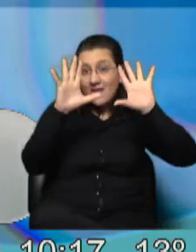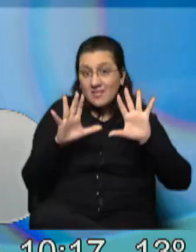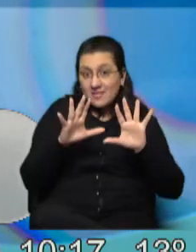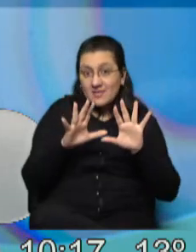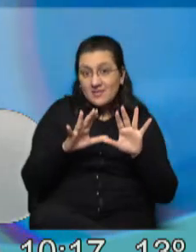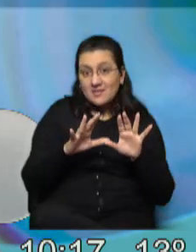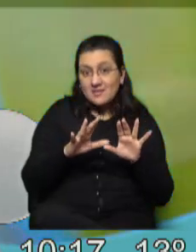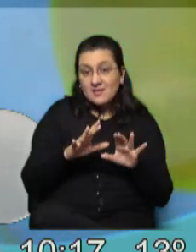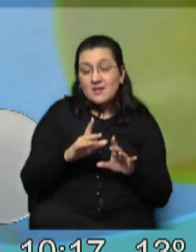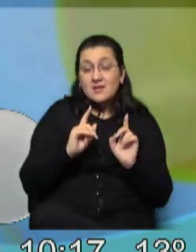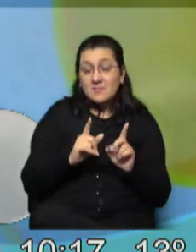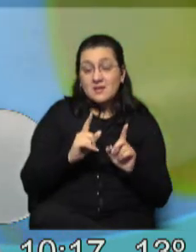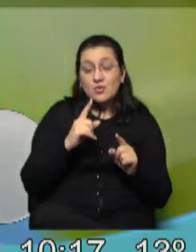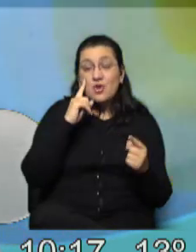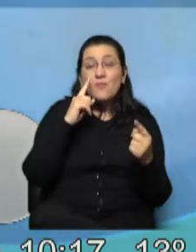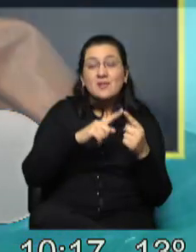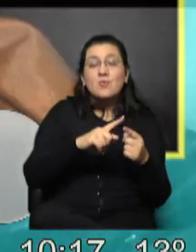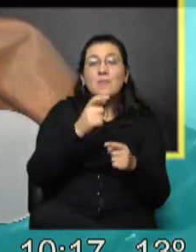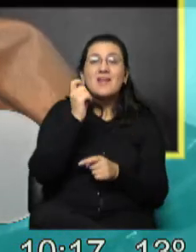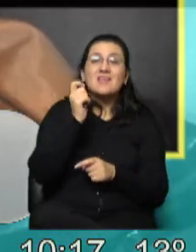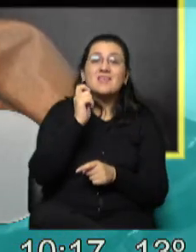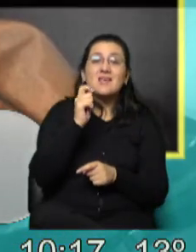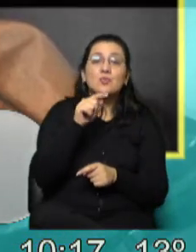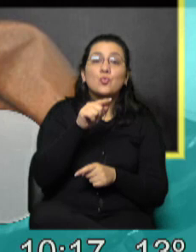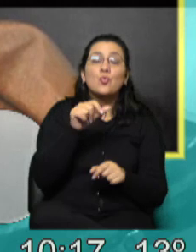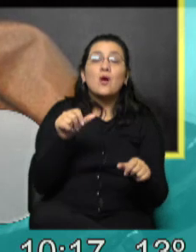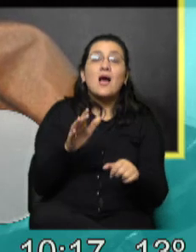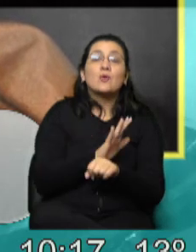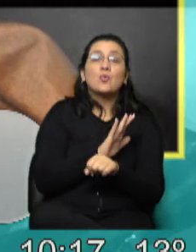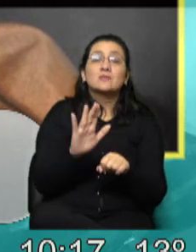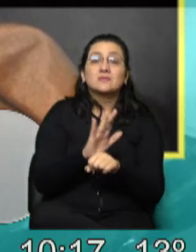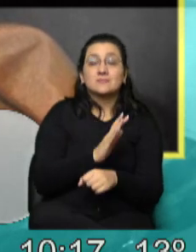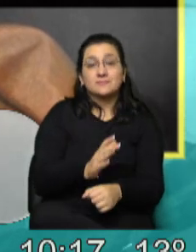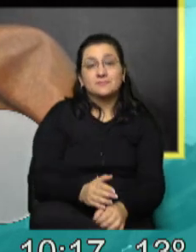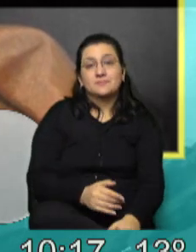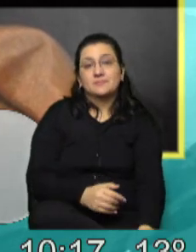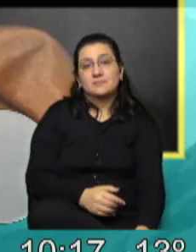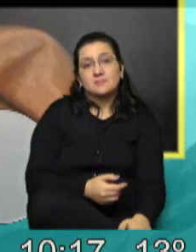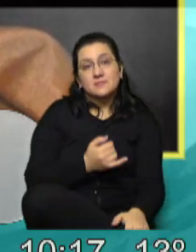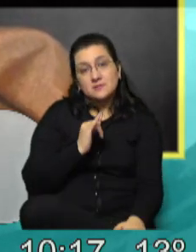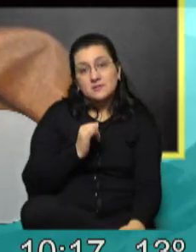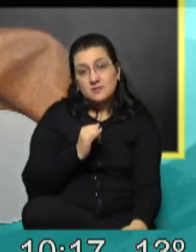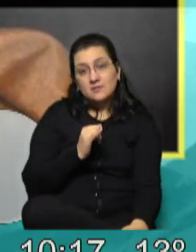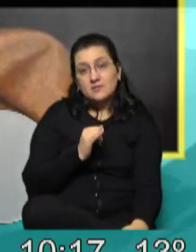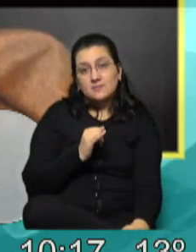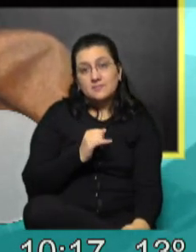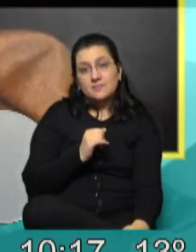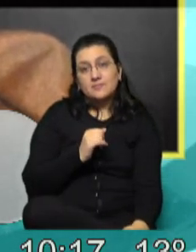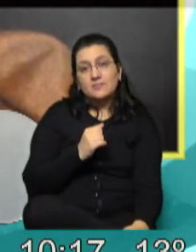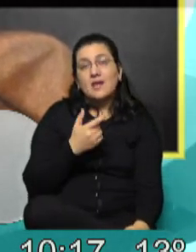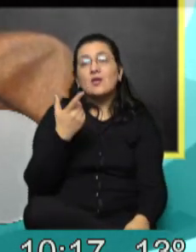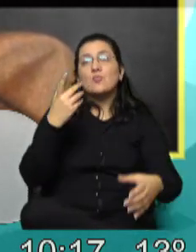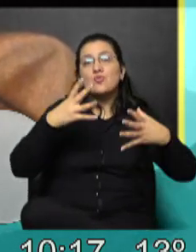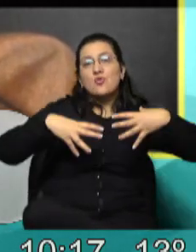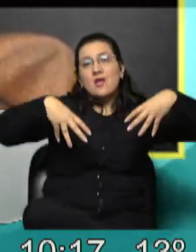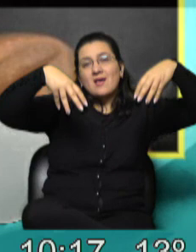y para quién hacías las cosas. Claro. Claro, sí, porque ahí no... Es decir, es como, viste, en esos castillos que